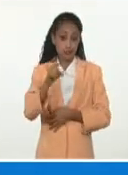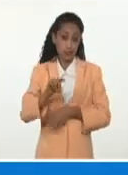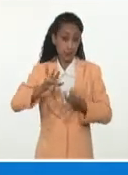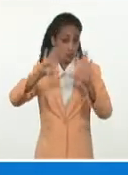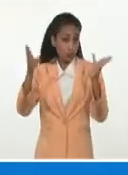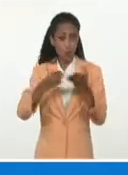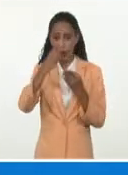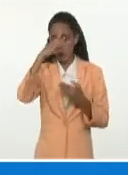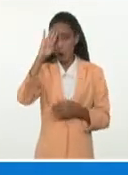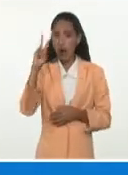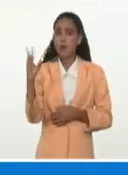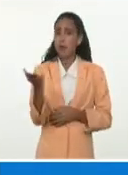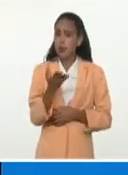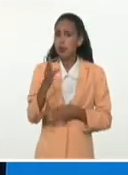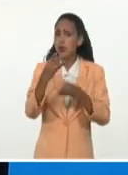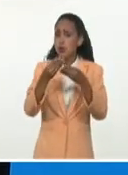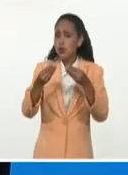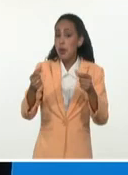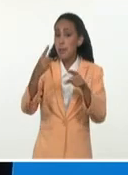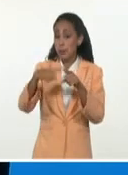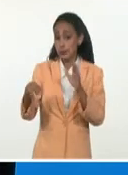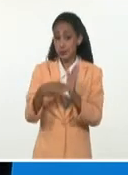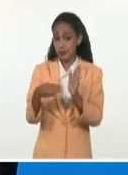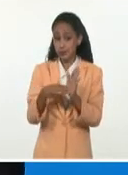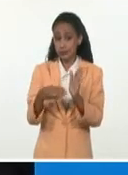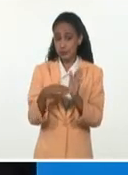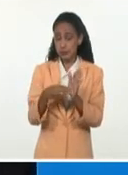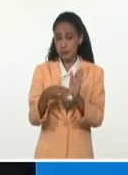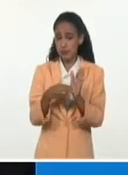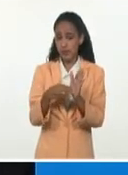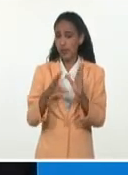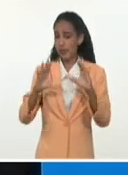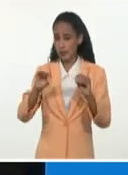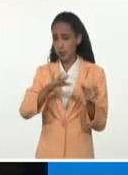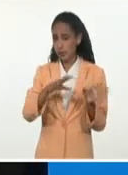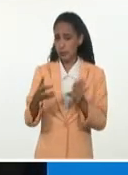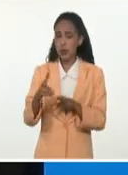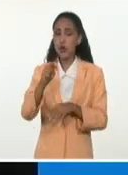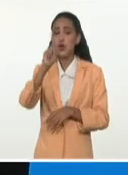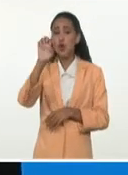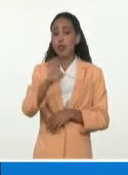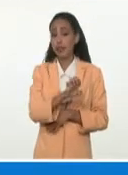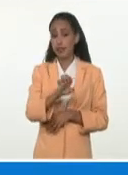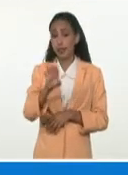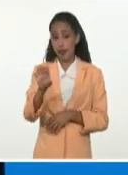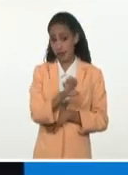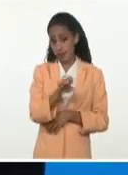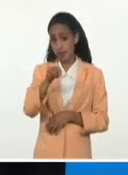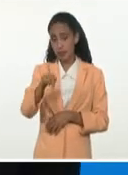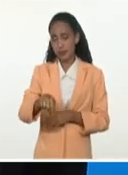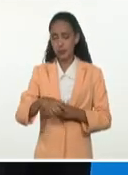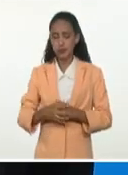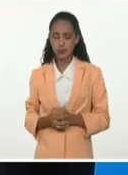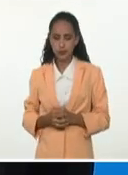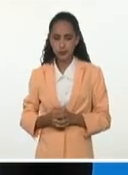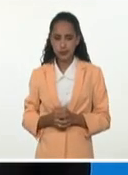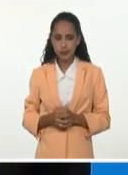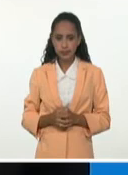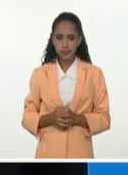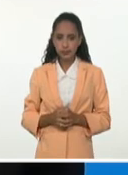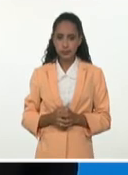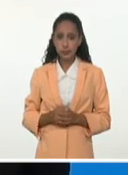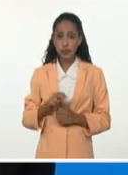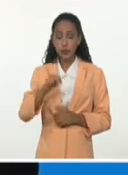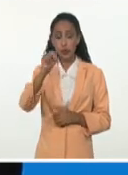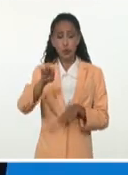débiles pero ya al final de la tarde comienzan a soplar del nordeste al este en zonas de la costa norte de casi